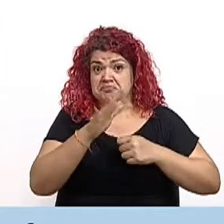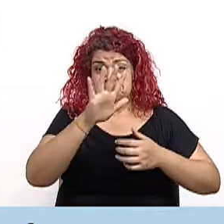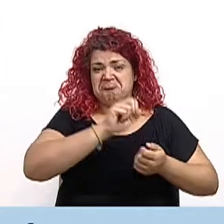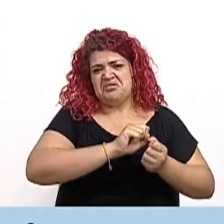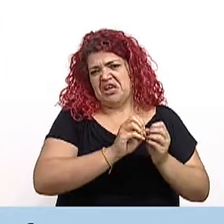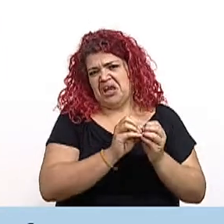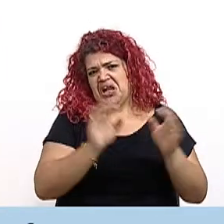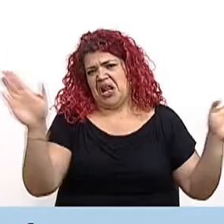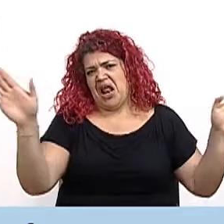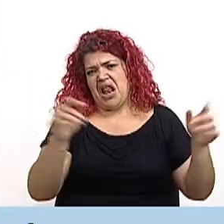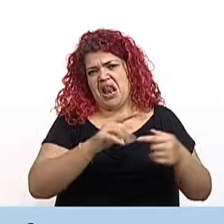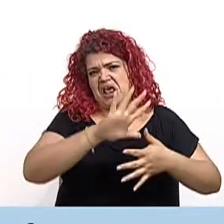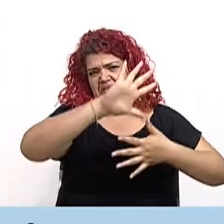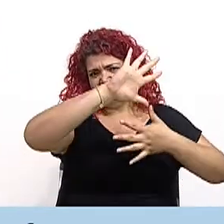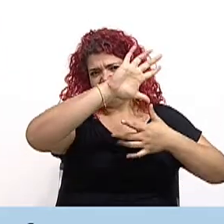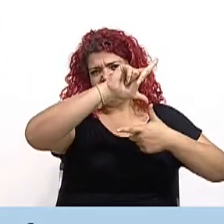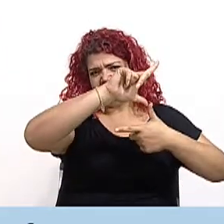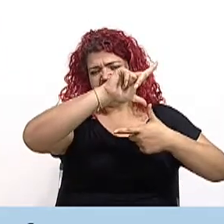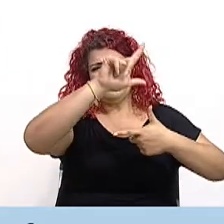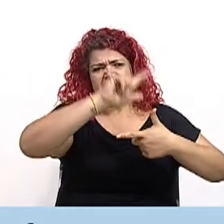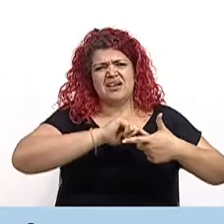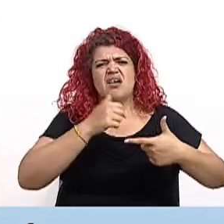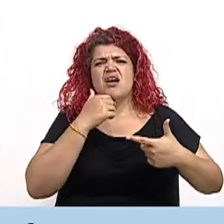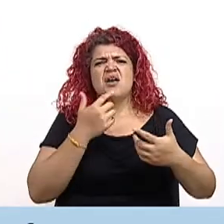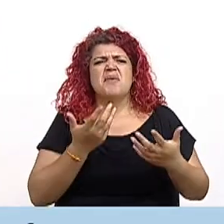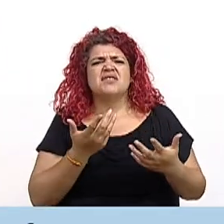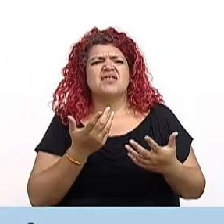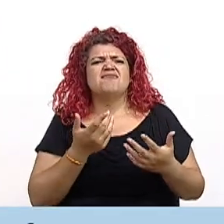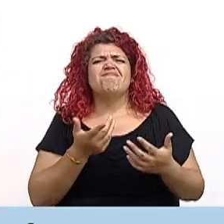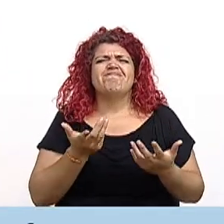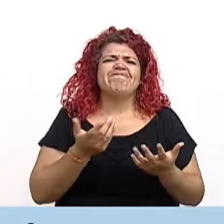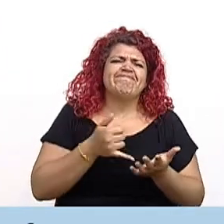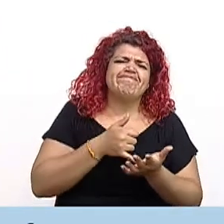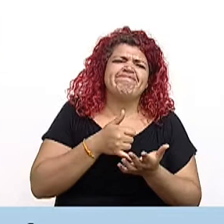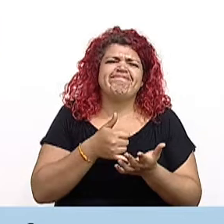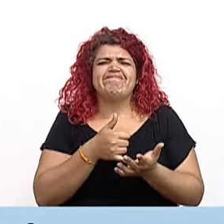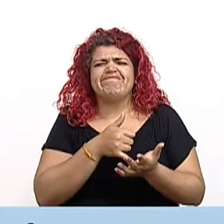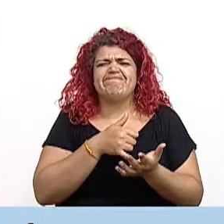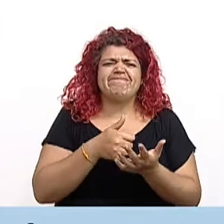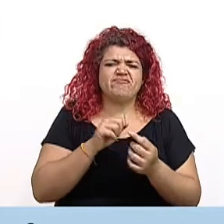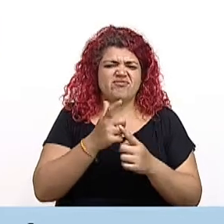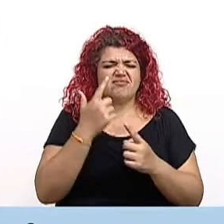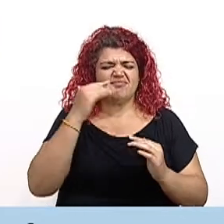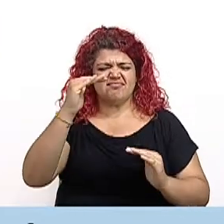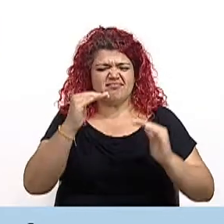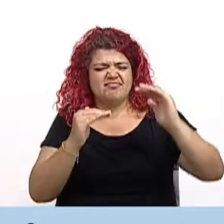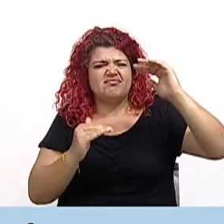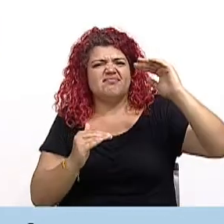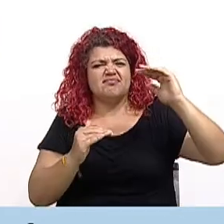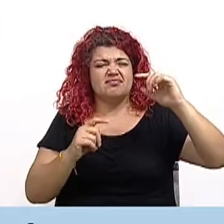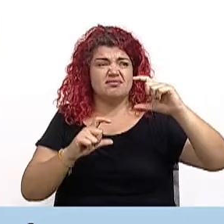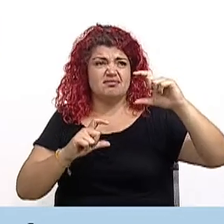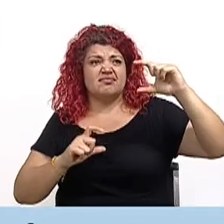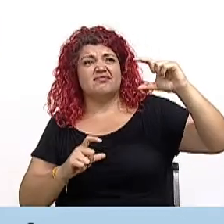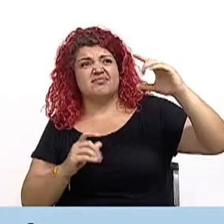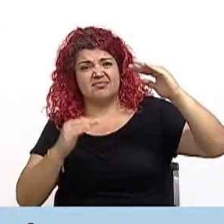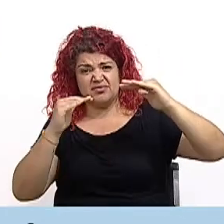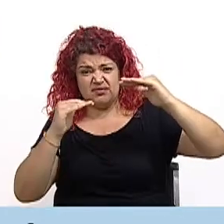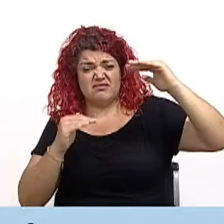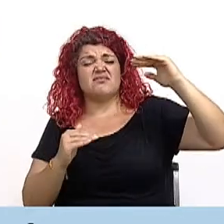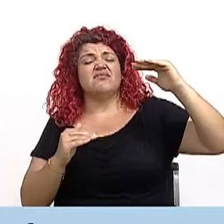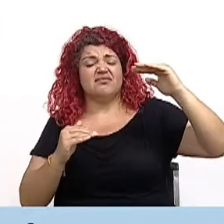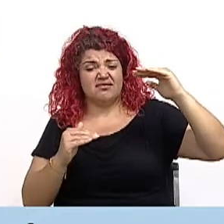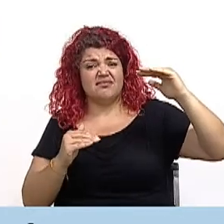Latina. Un aspecto social, la vulnerabilidad social, la creación de brechas, la desigualdad entre las clases